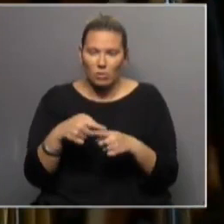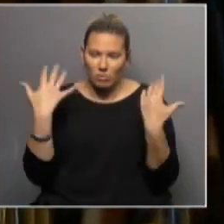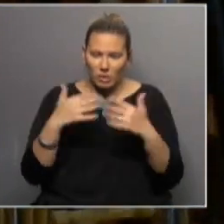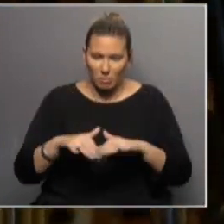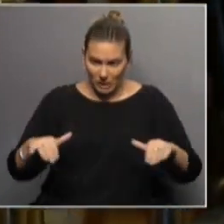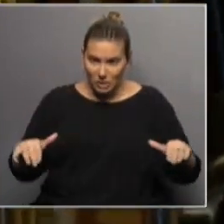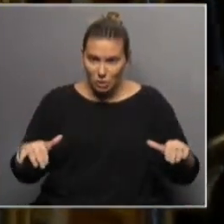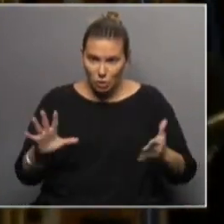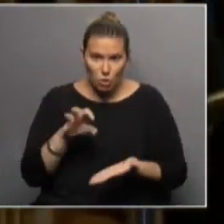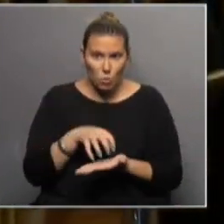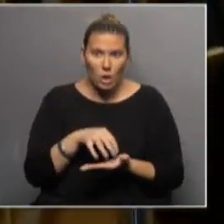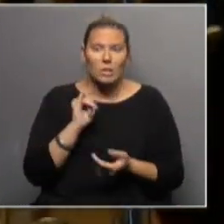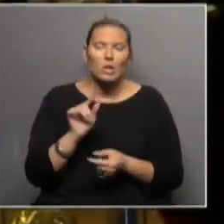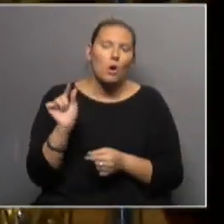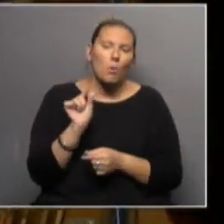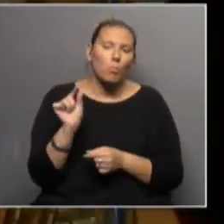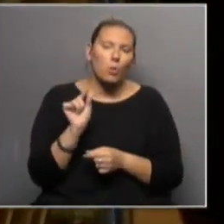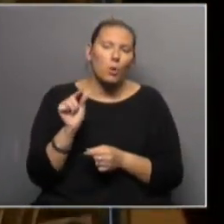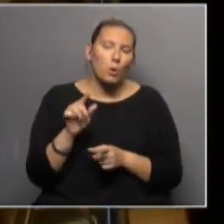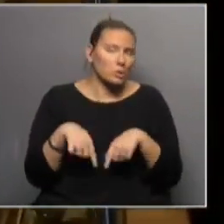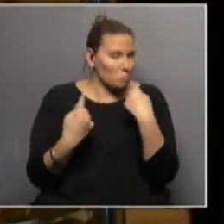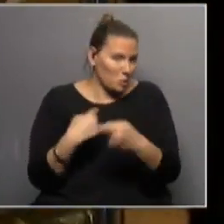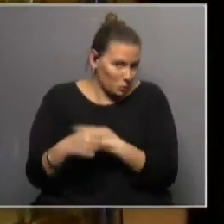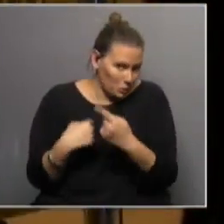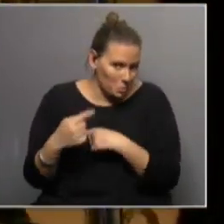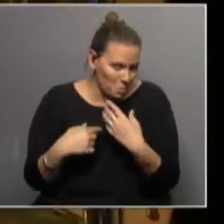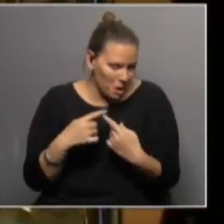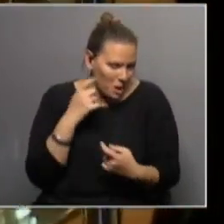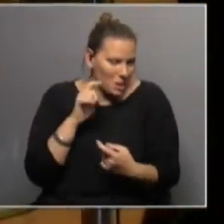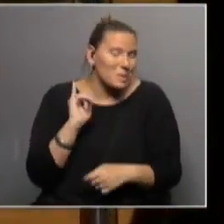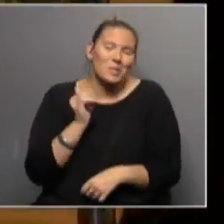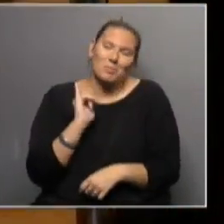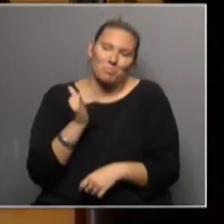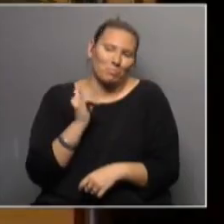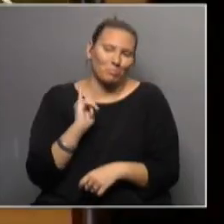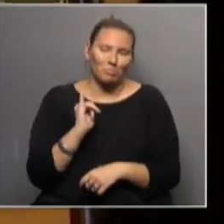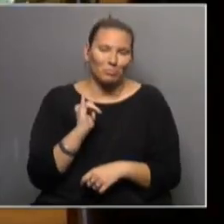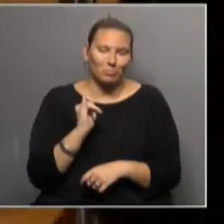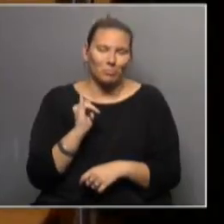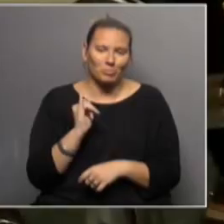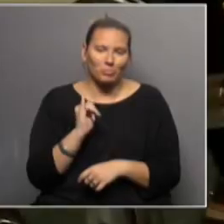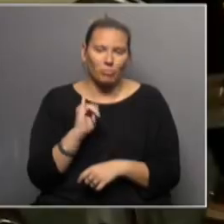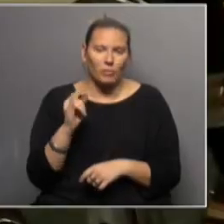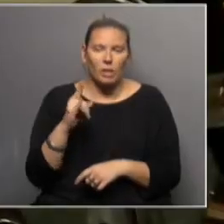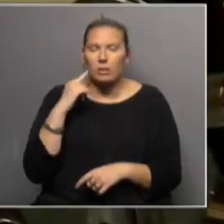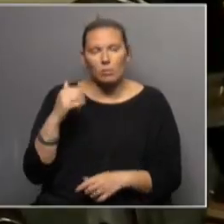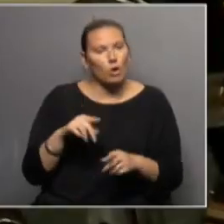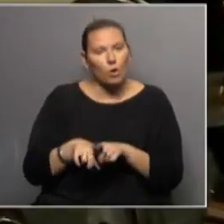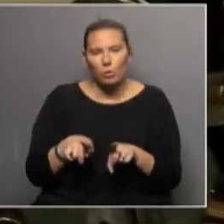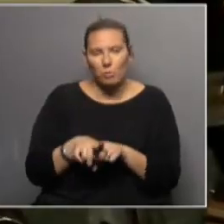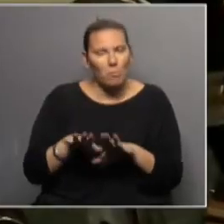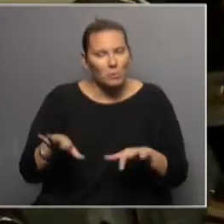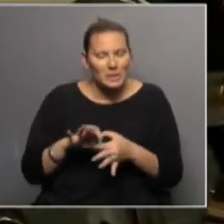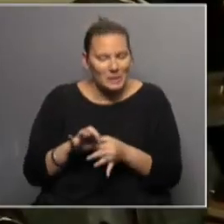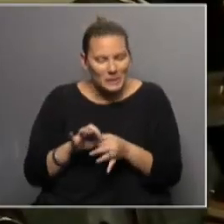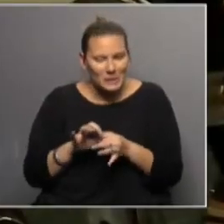niños, y bueno, un poquito de ese espíritu se mantuvo. Y sí, la verdad que no maduramos más en algunas cosas, pero